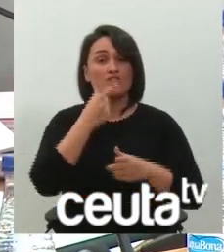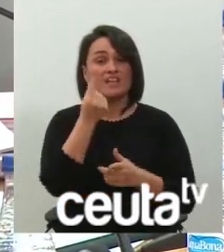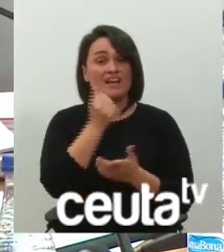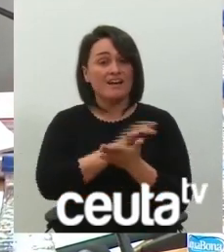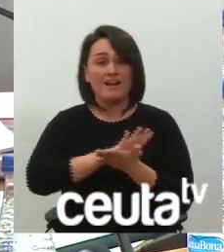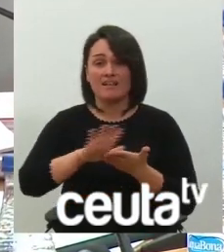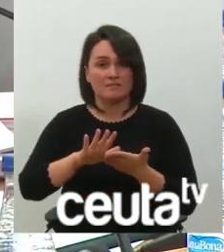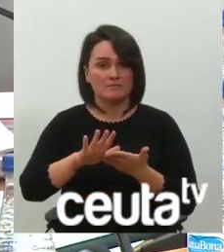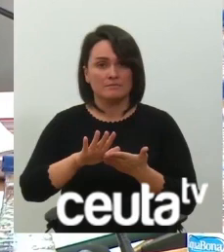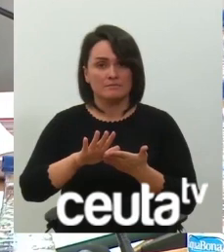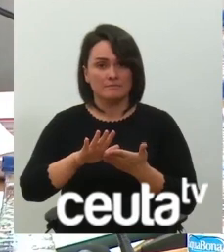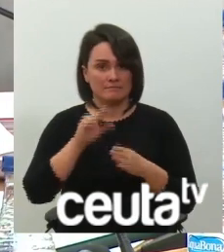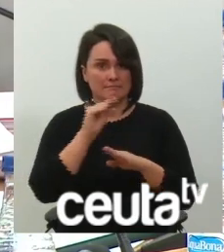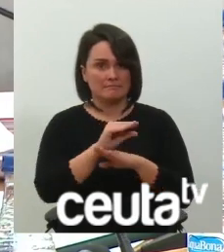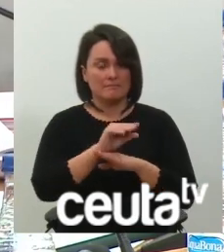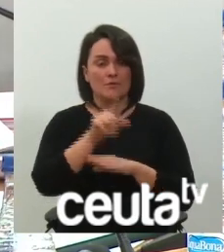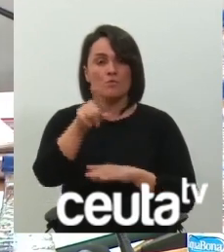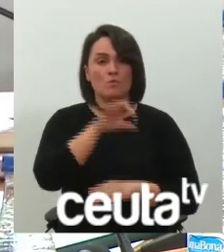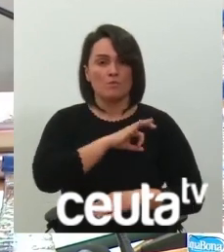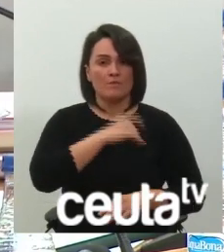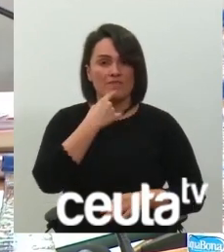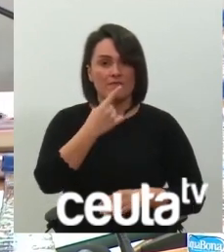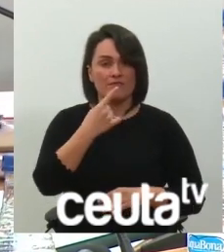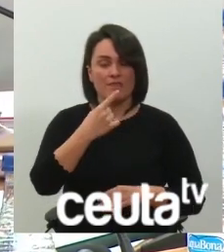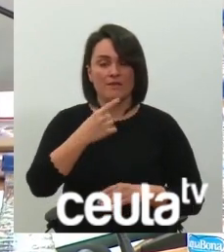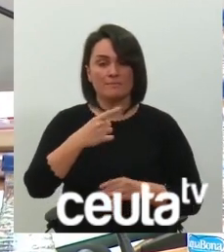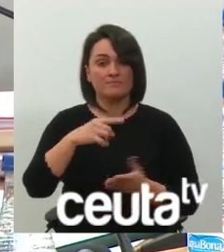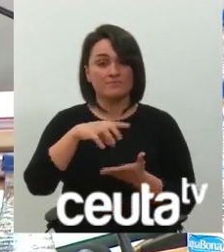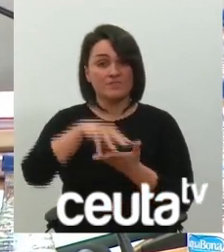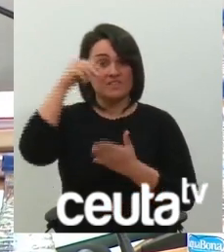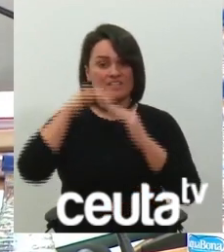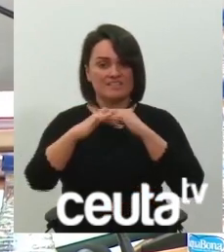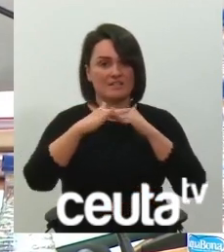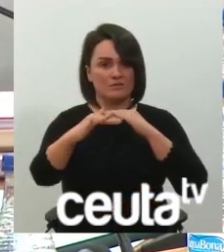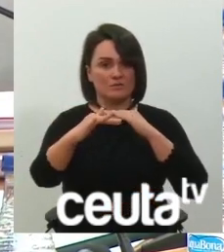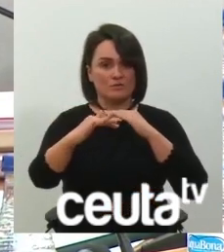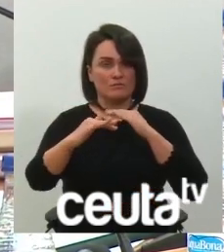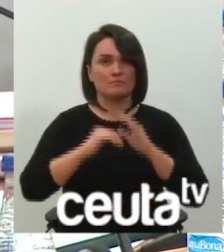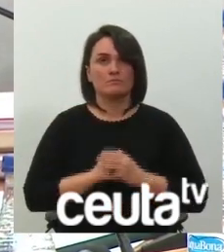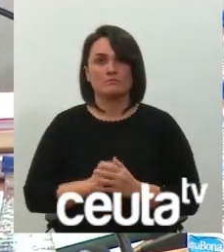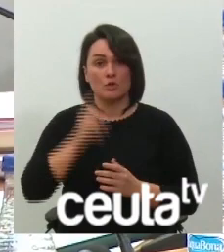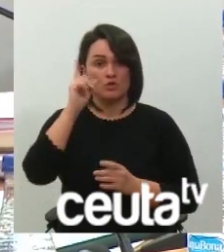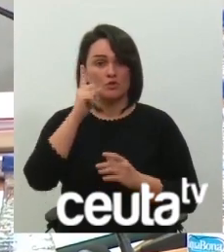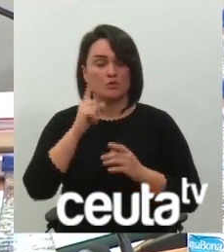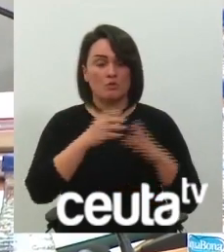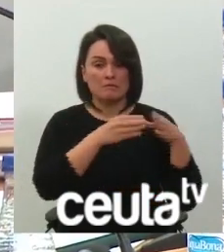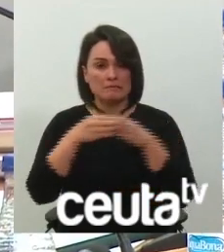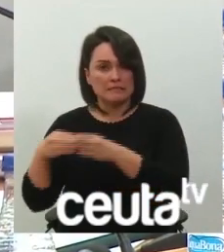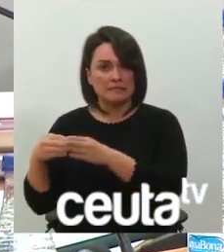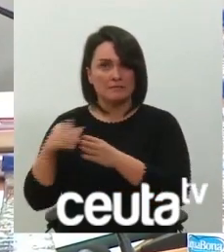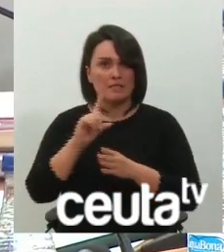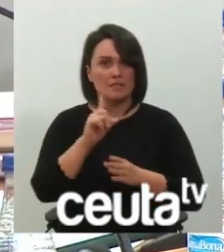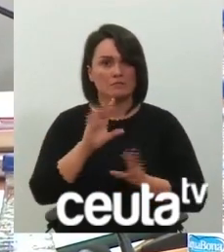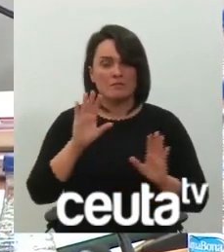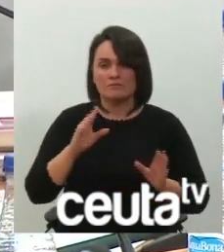comunicación con el habla de ustedes del estrecho que imagino que nada son ahora no solamente las navieras es algo absolutamente impensable que creo que